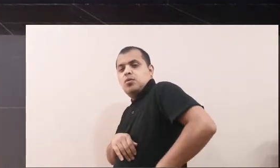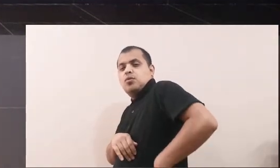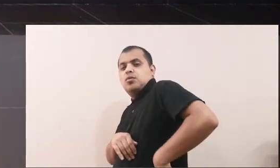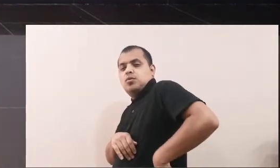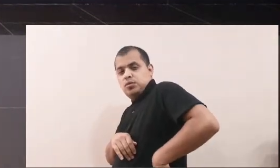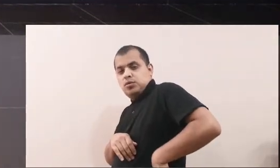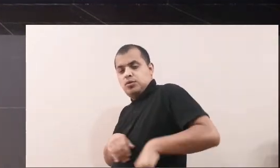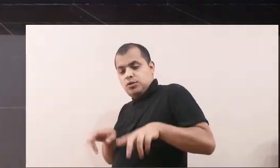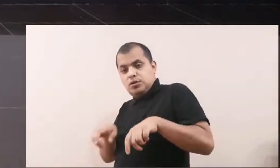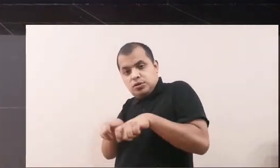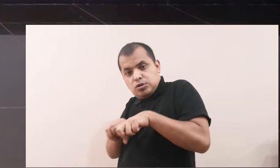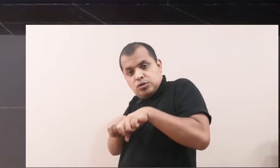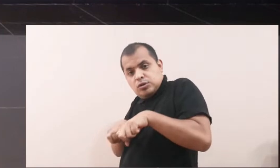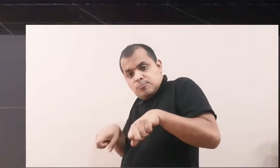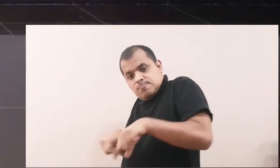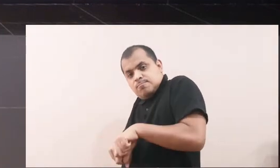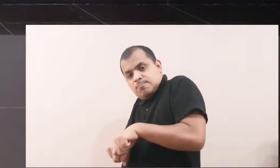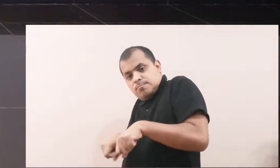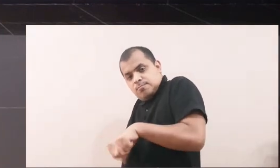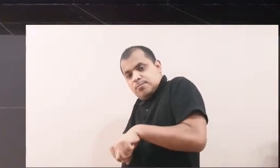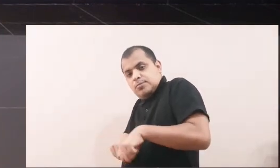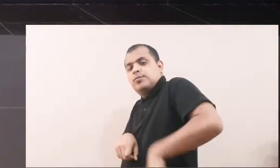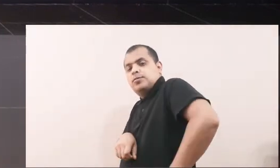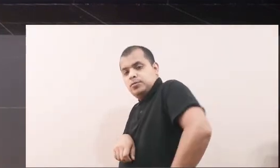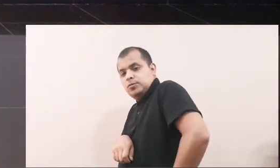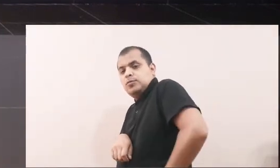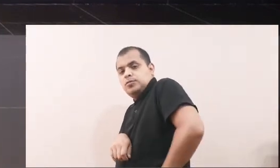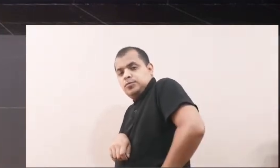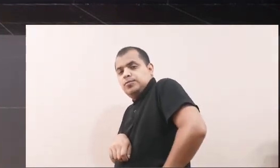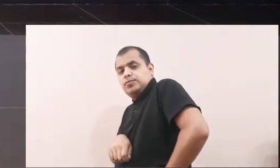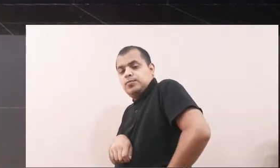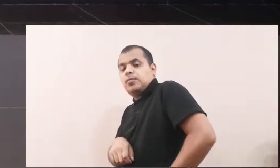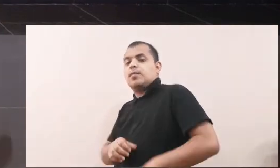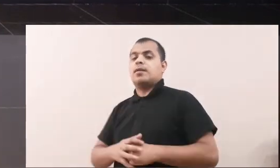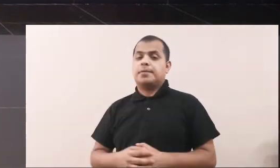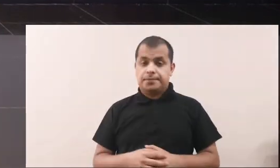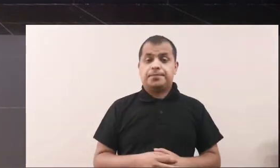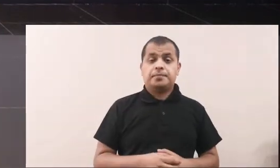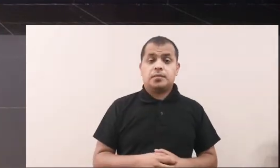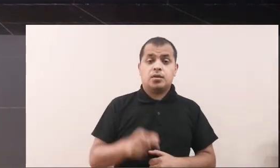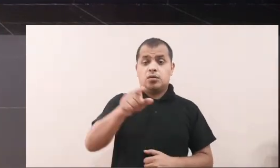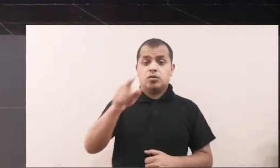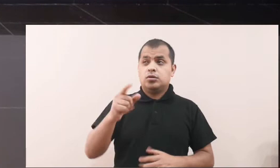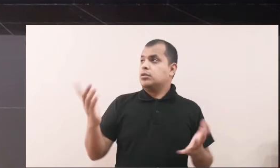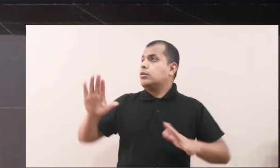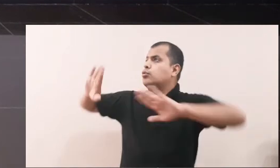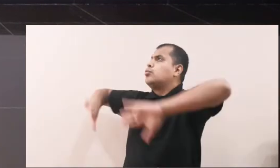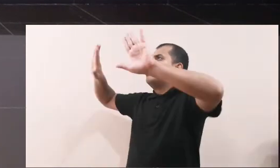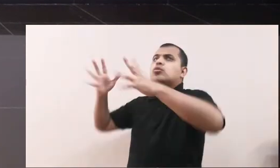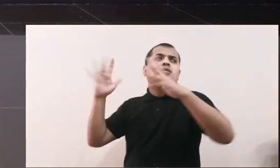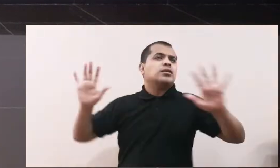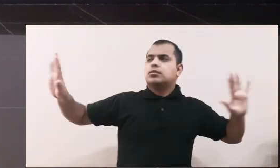sin separar la rodilla. Las rodillas a la misma altura. Si alguien tiene, no tiene